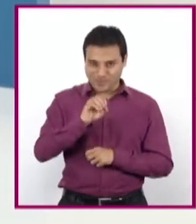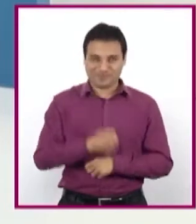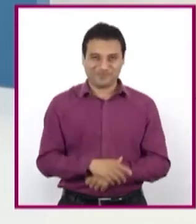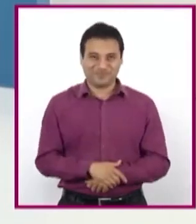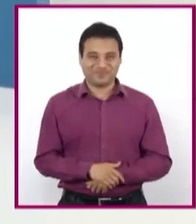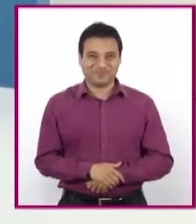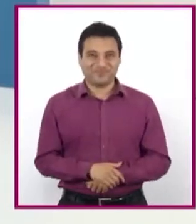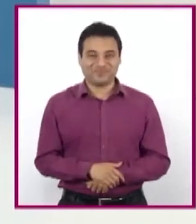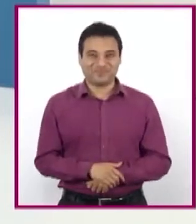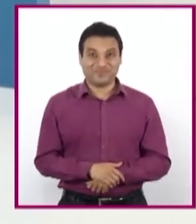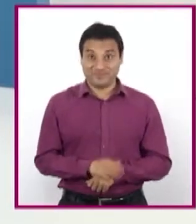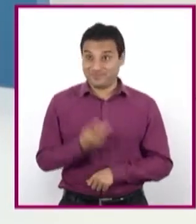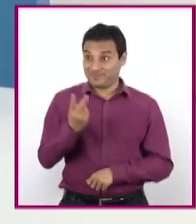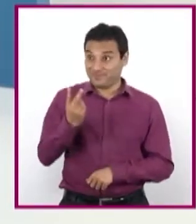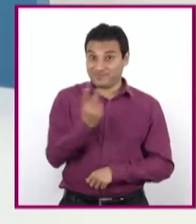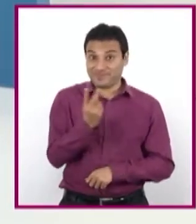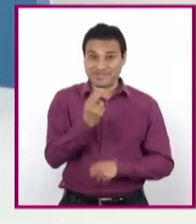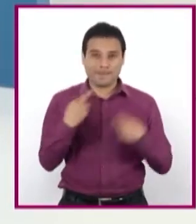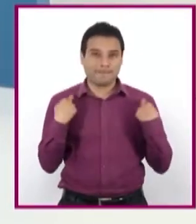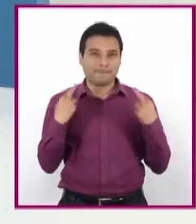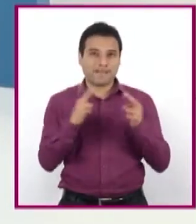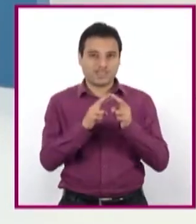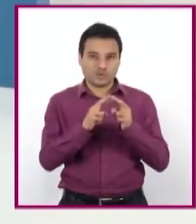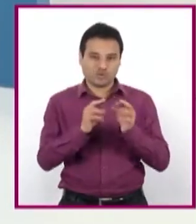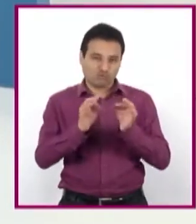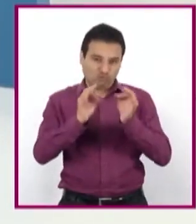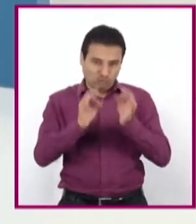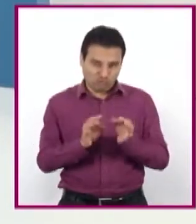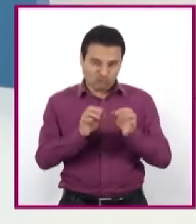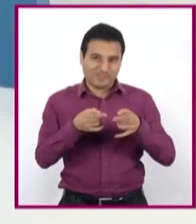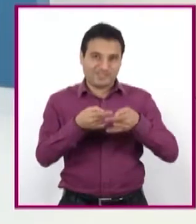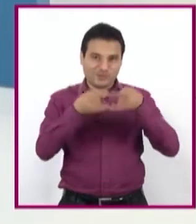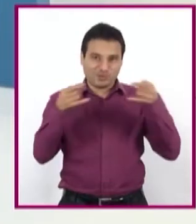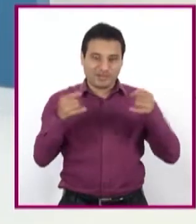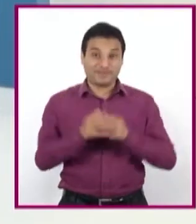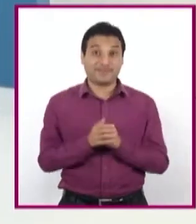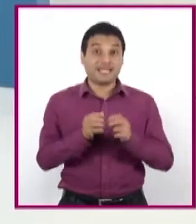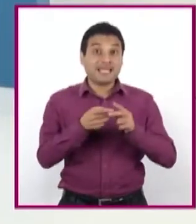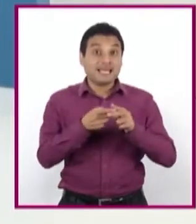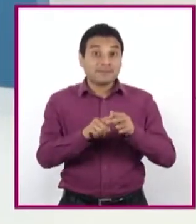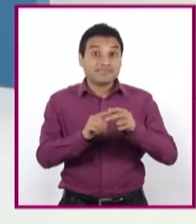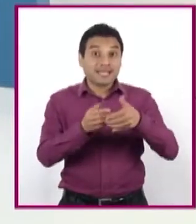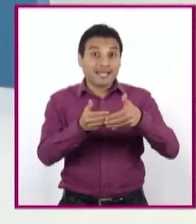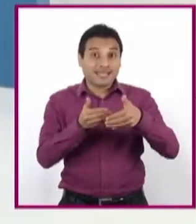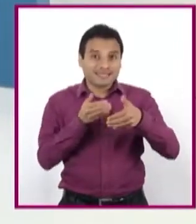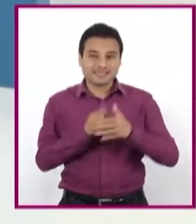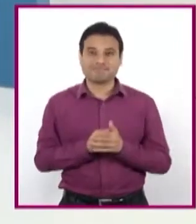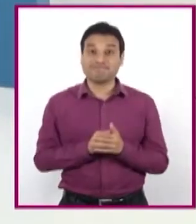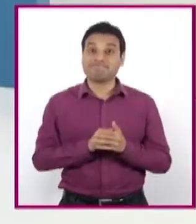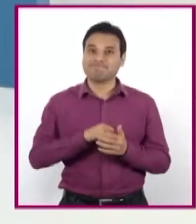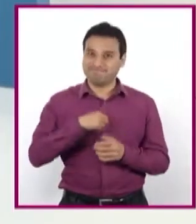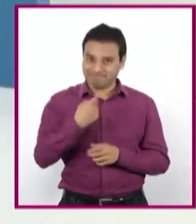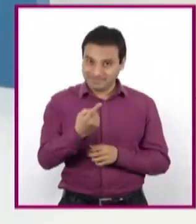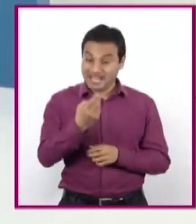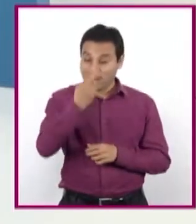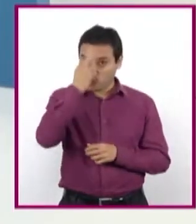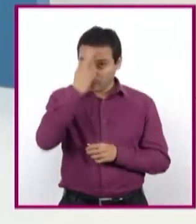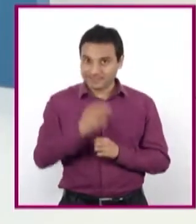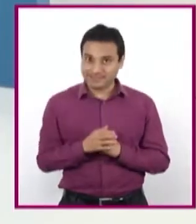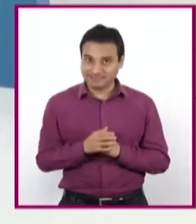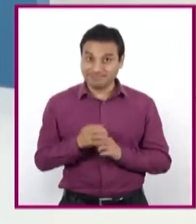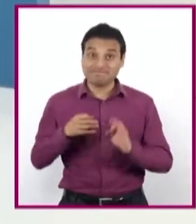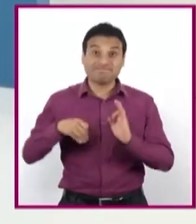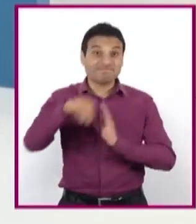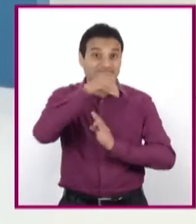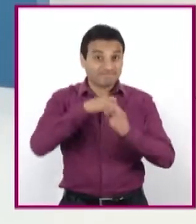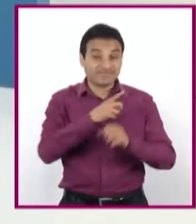Huesca. Ambos somos maestros de la asignatura de Historia. Antes de empezar la sesión de hoy, les queremos recordar que todas y todos